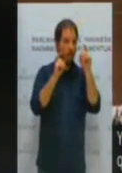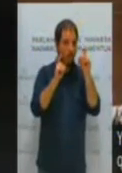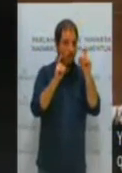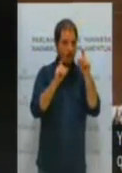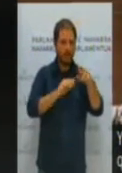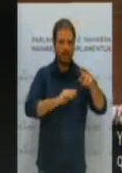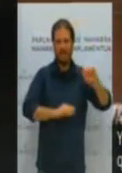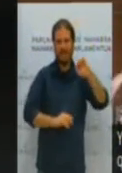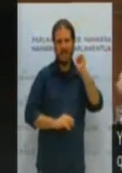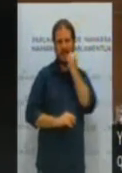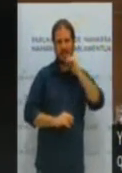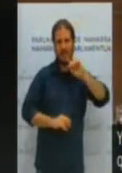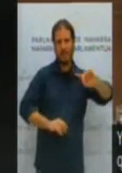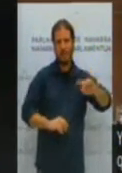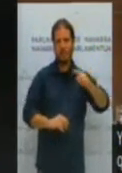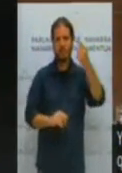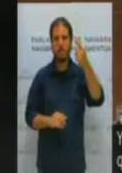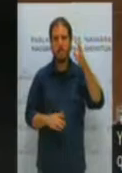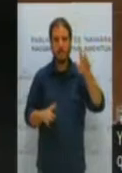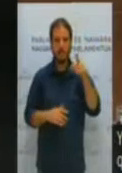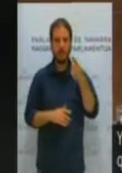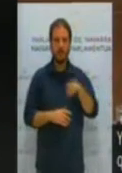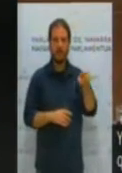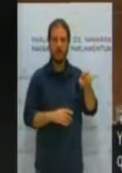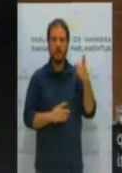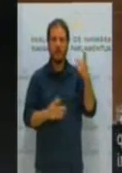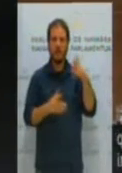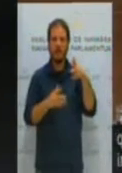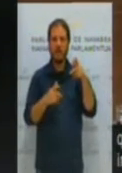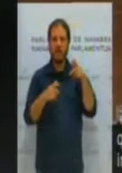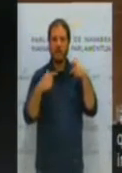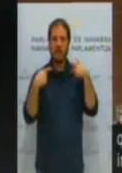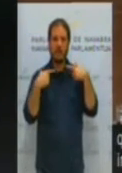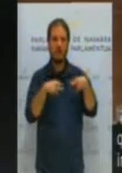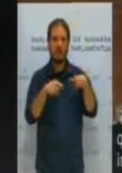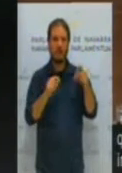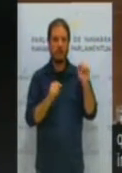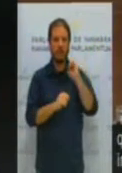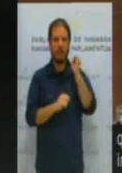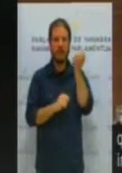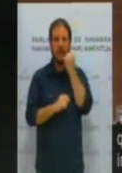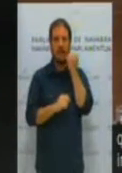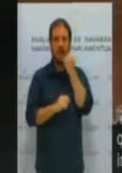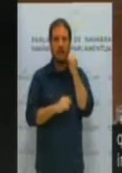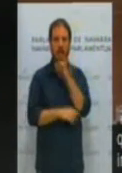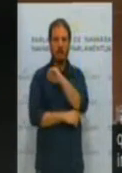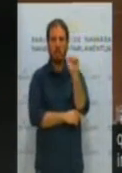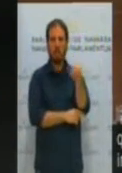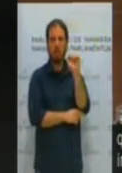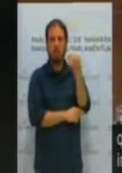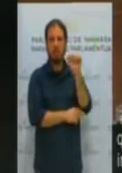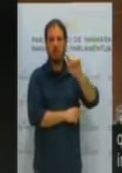es el departamento más insensible a las quejas ciudadanas.